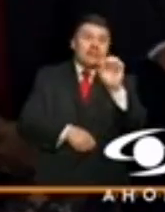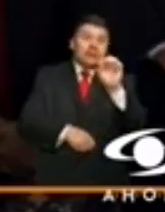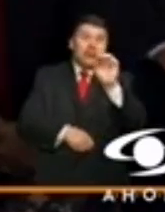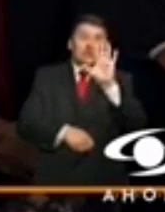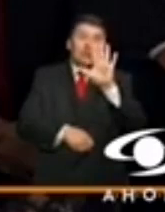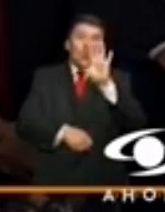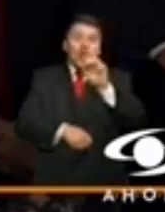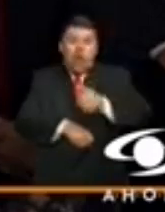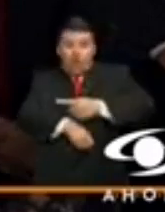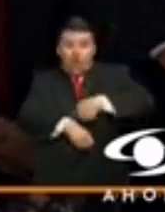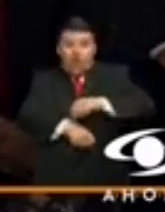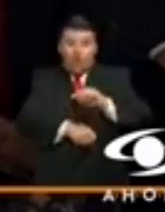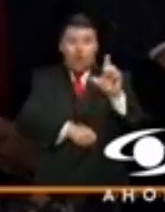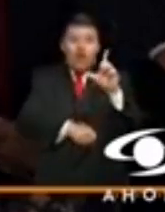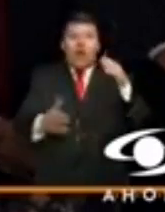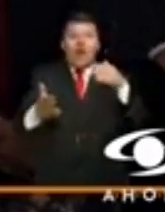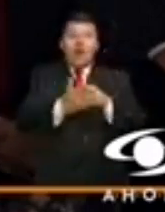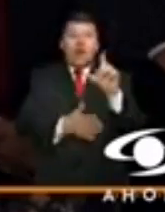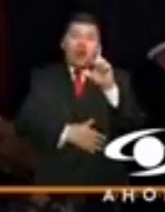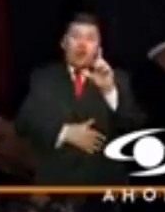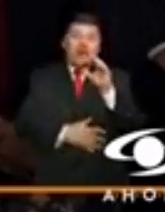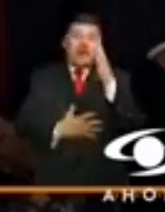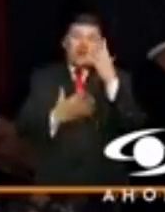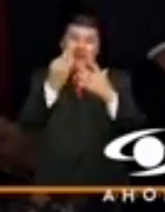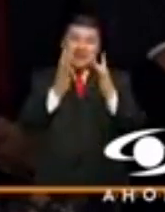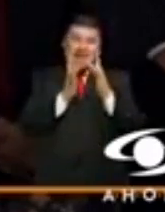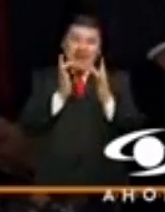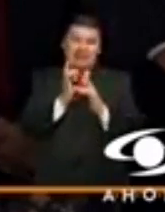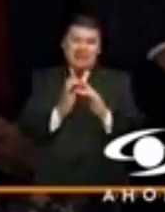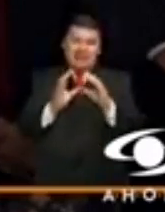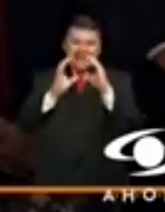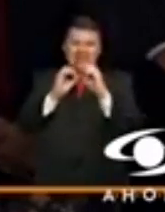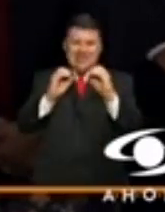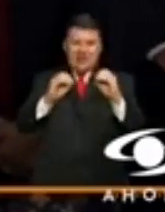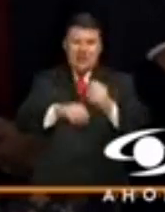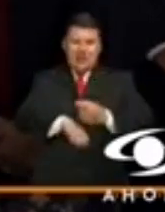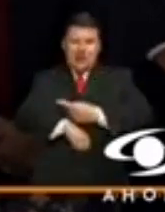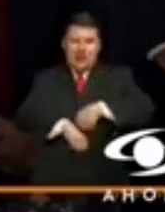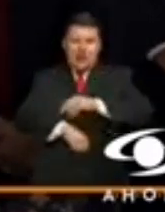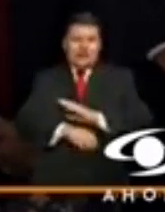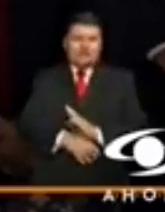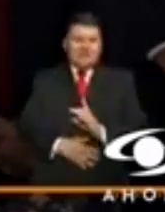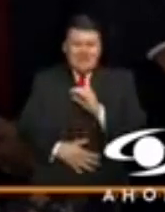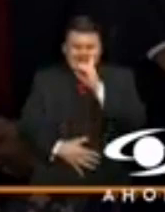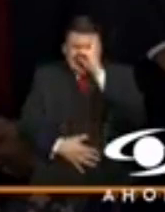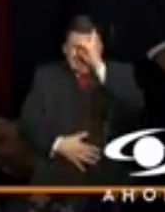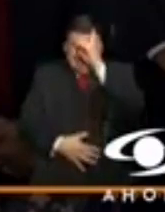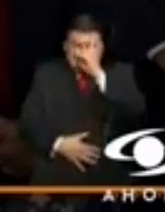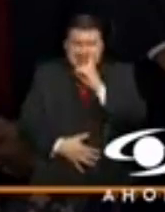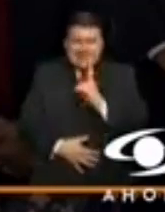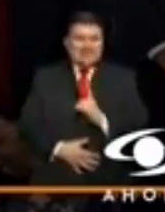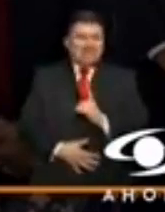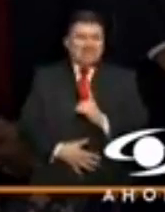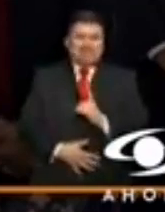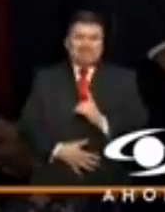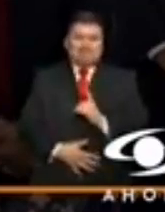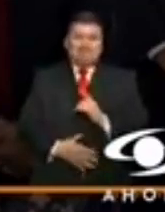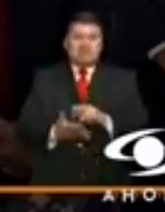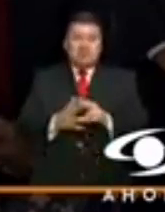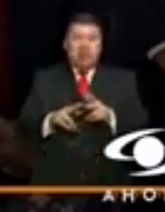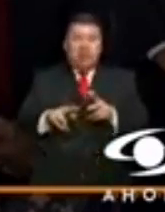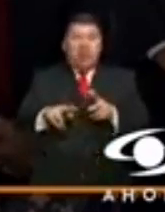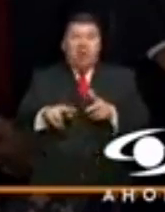23:59 hasta el lunes 13 de abril a las 0 horas. Esta decisión no